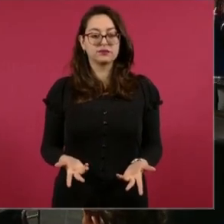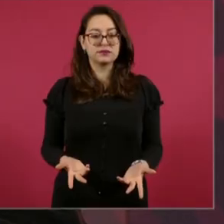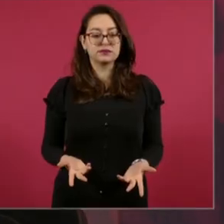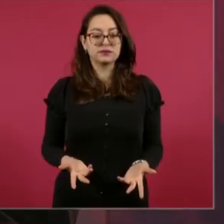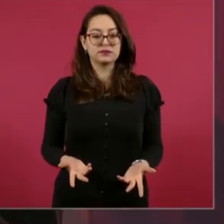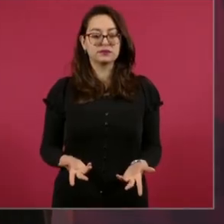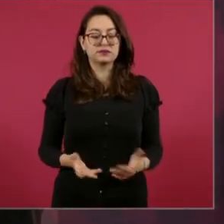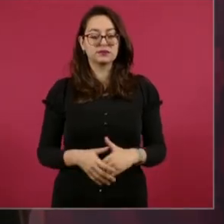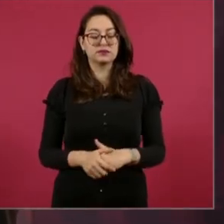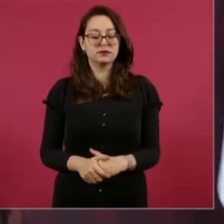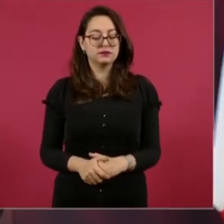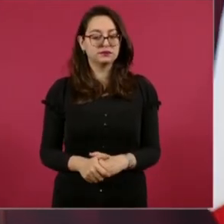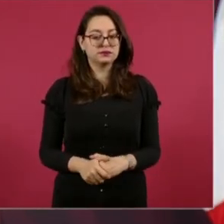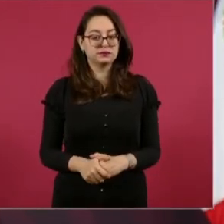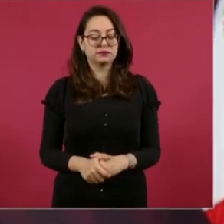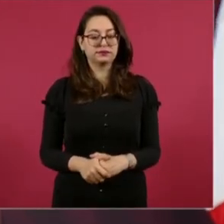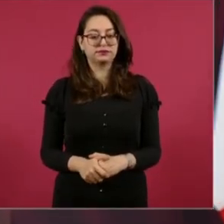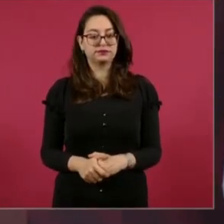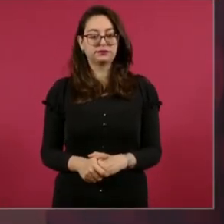¿Cuántas